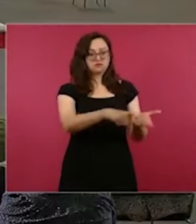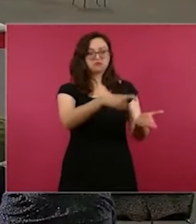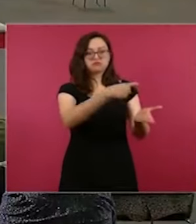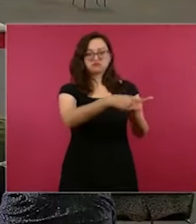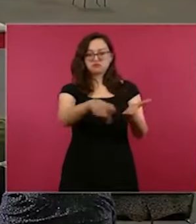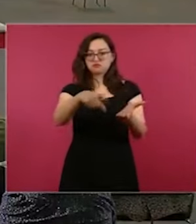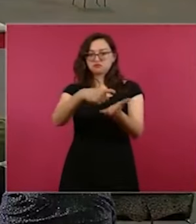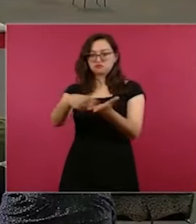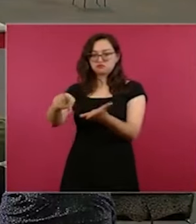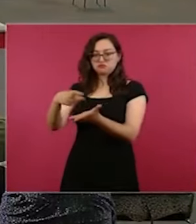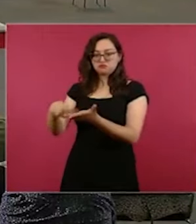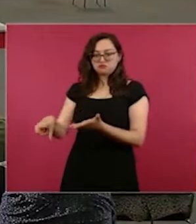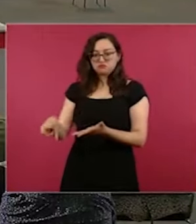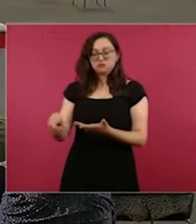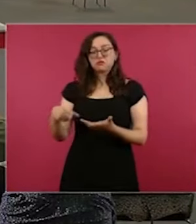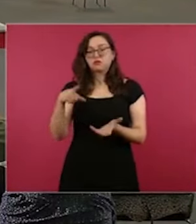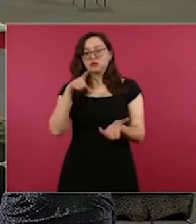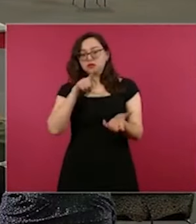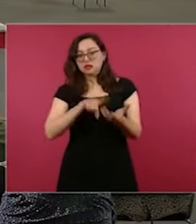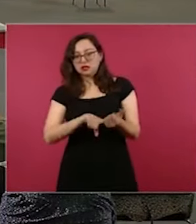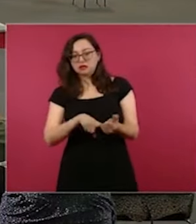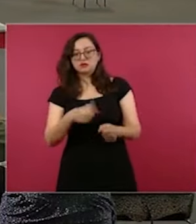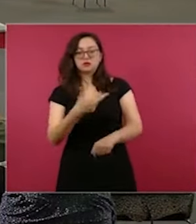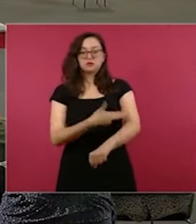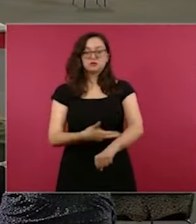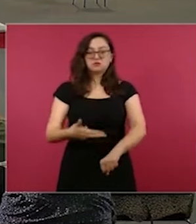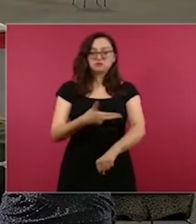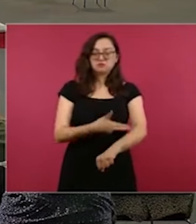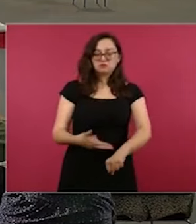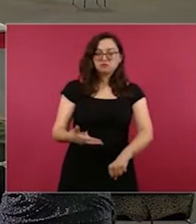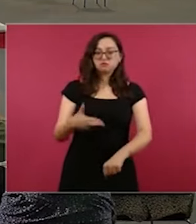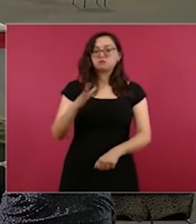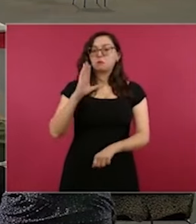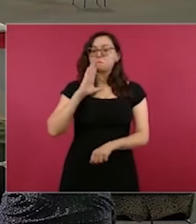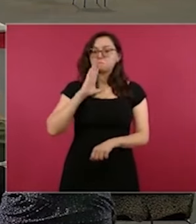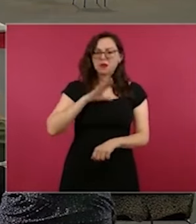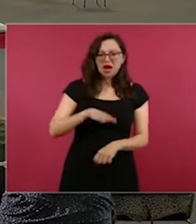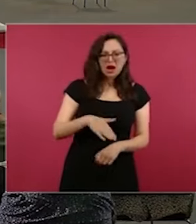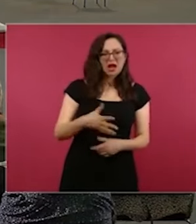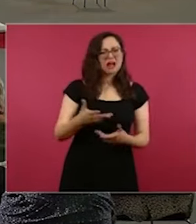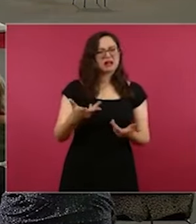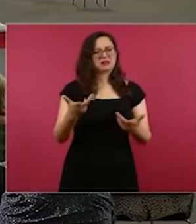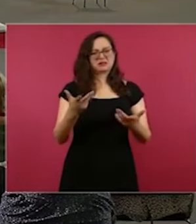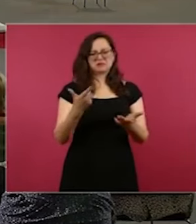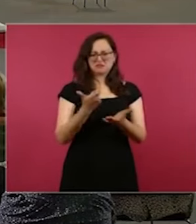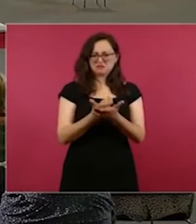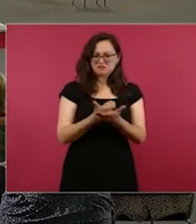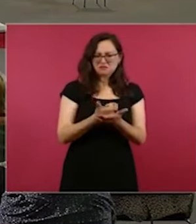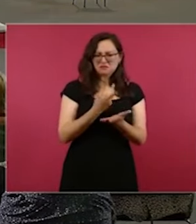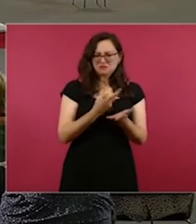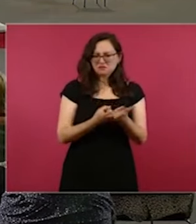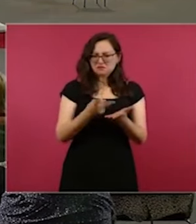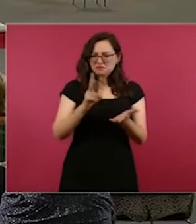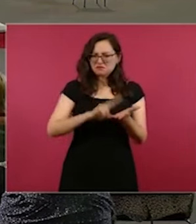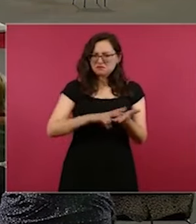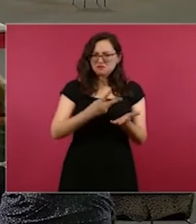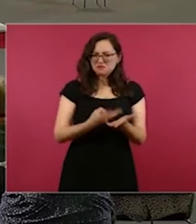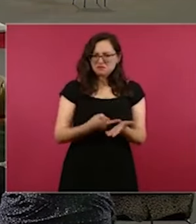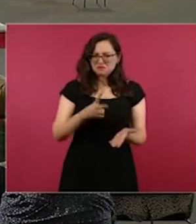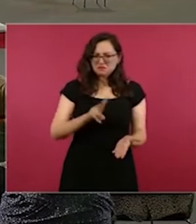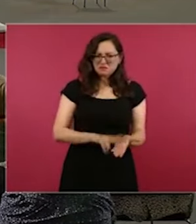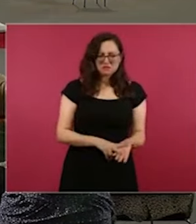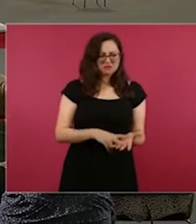indebidamente a casar el gobierno ha dejado Claro que no tolerará actos de corrupción sin importar quien esté